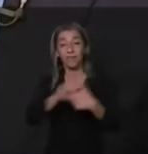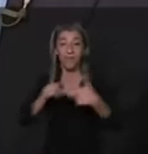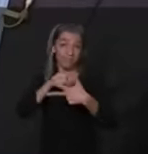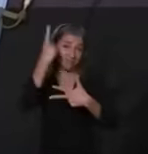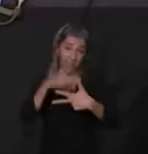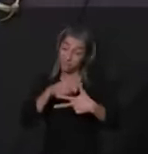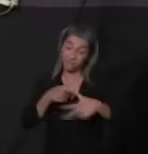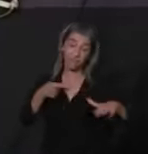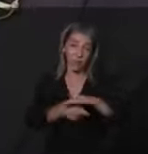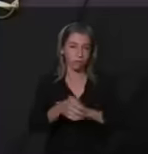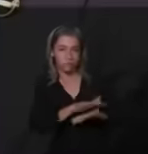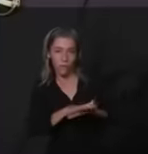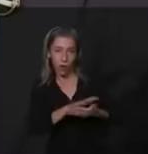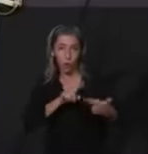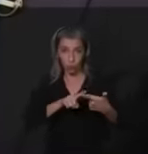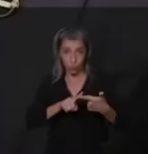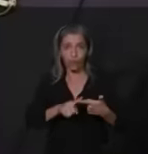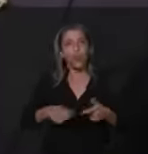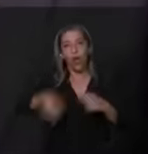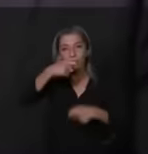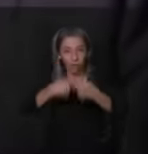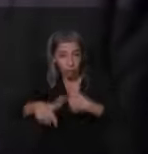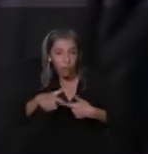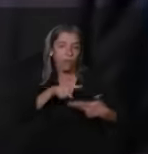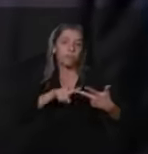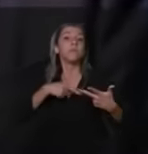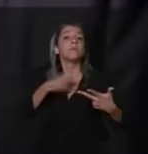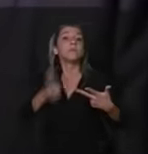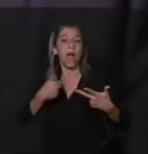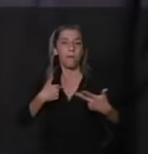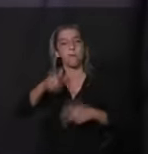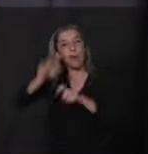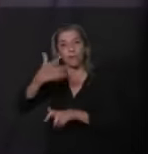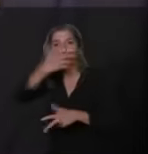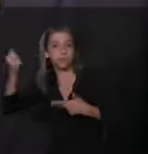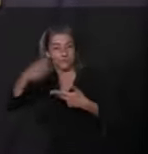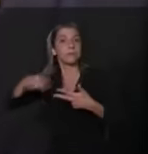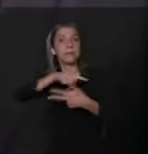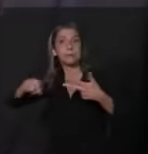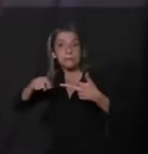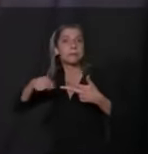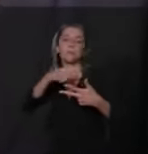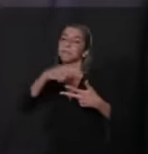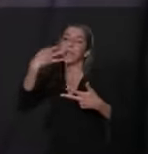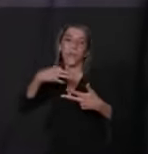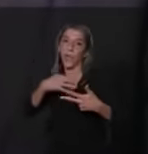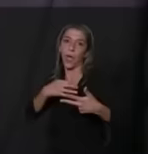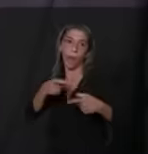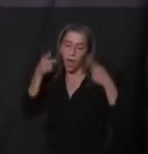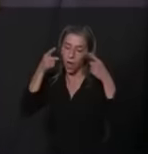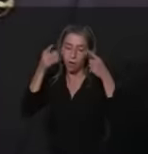Corrupción, narcotráfico y trata de personas. Y en ese sentido voy a plantear la instalación en